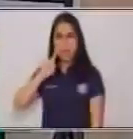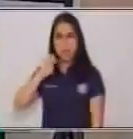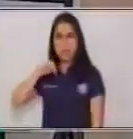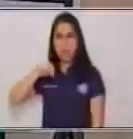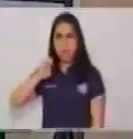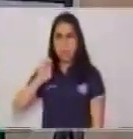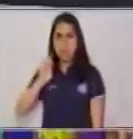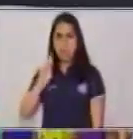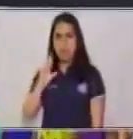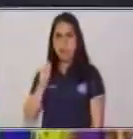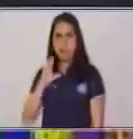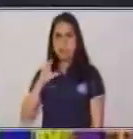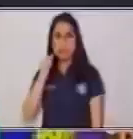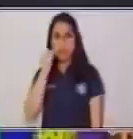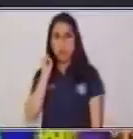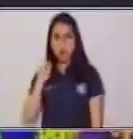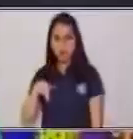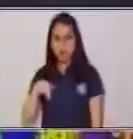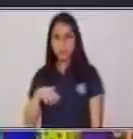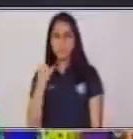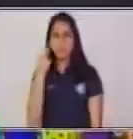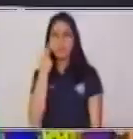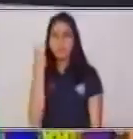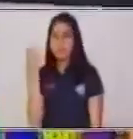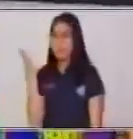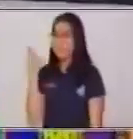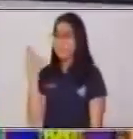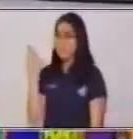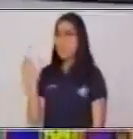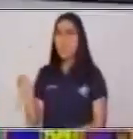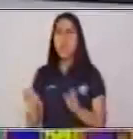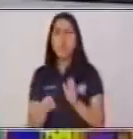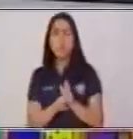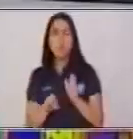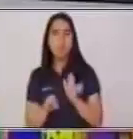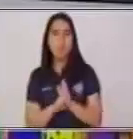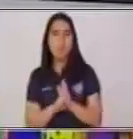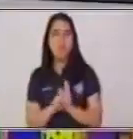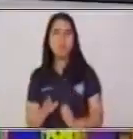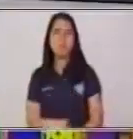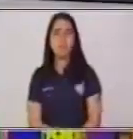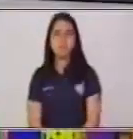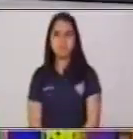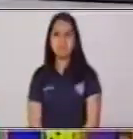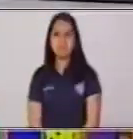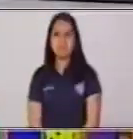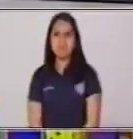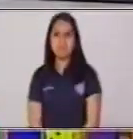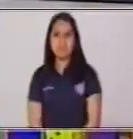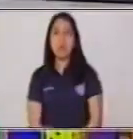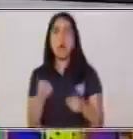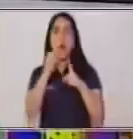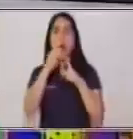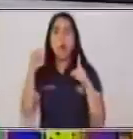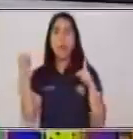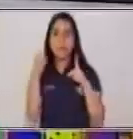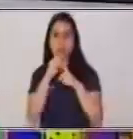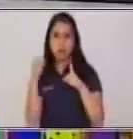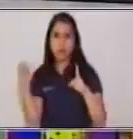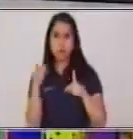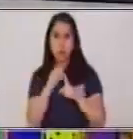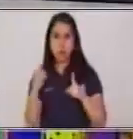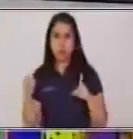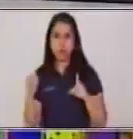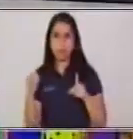van a decir una cosa tras la otra. Por ejemplo, aquí estamos hablando de el ciberespacio.